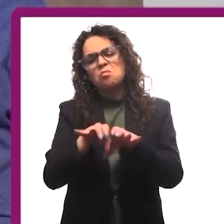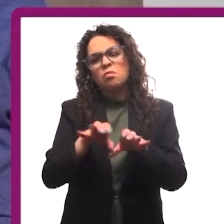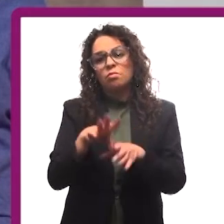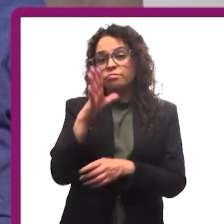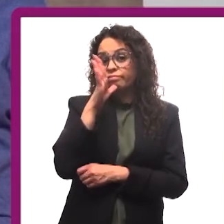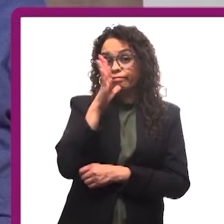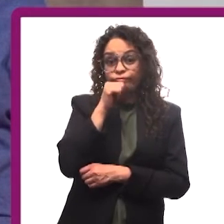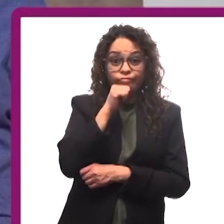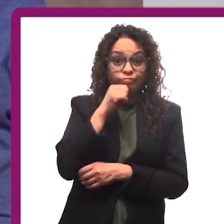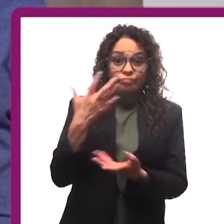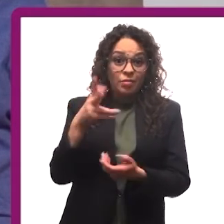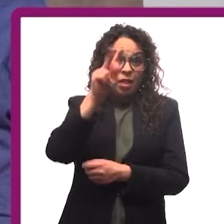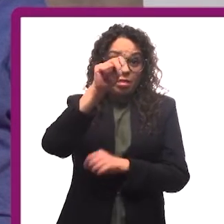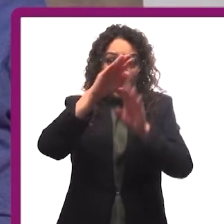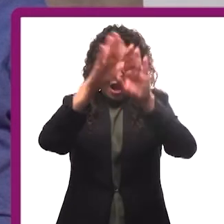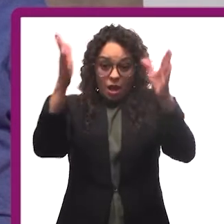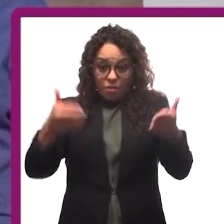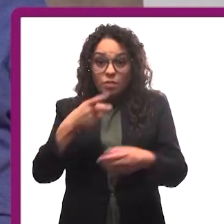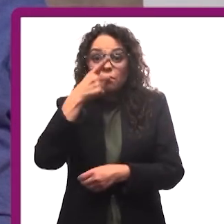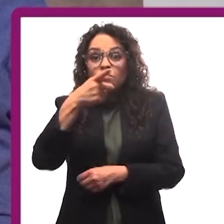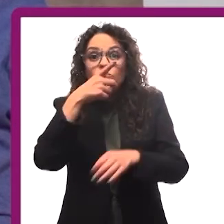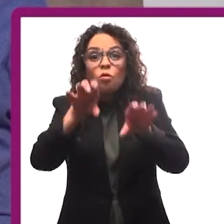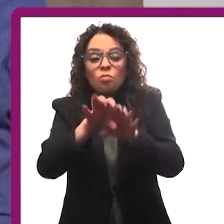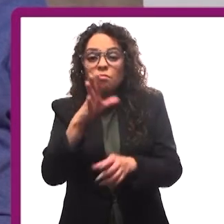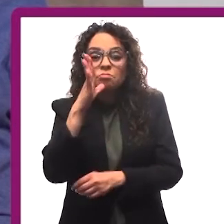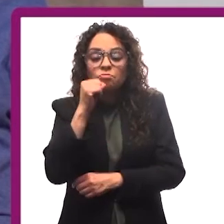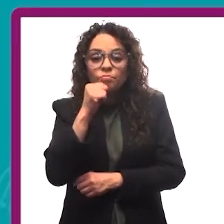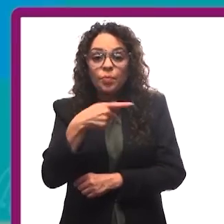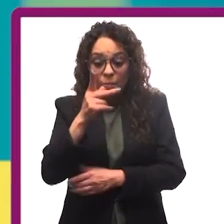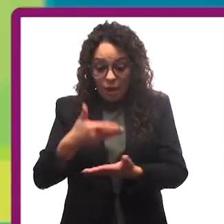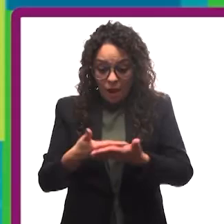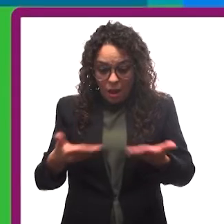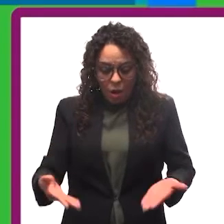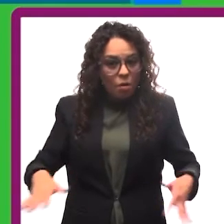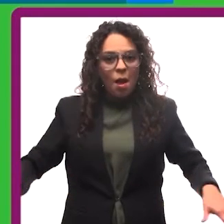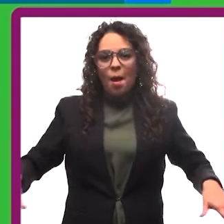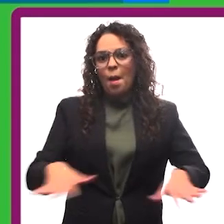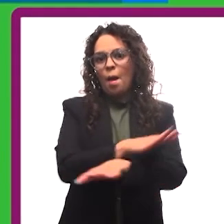el emisor. Sin embargo, pues en nuestro tiempo todo esto ha cambiado.